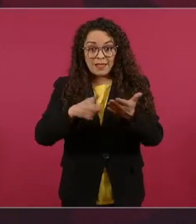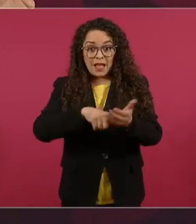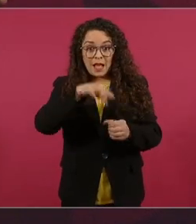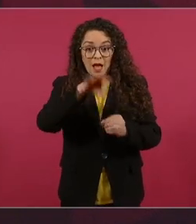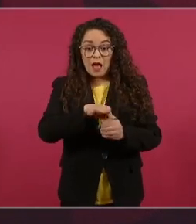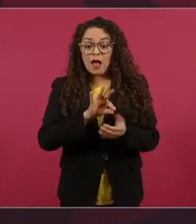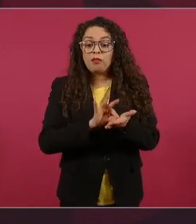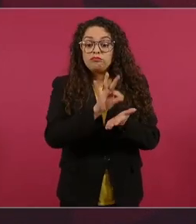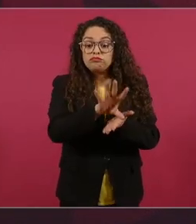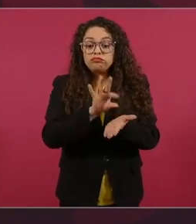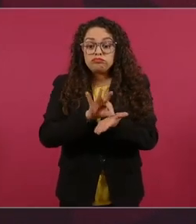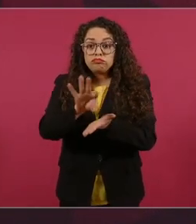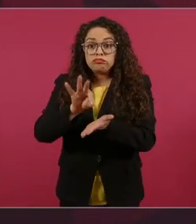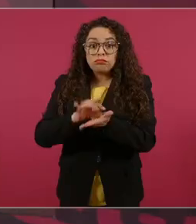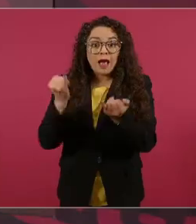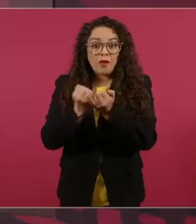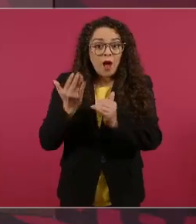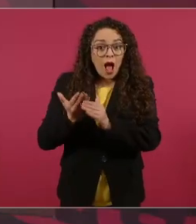como era antes,